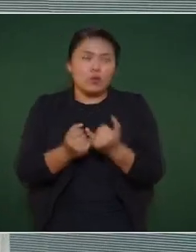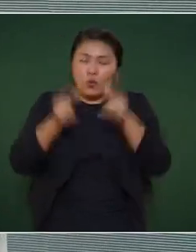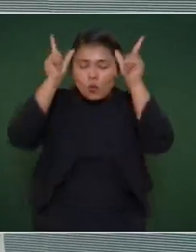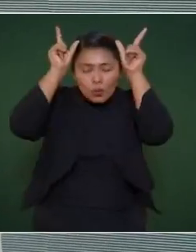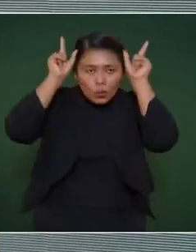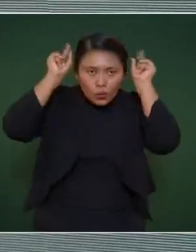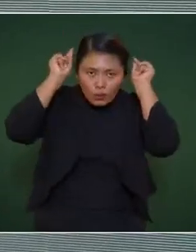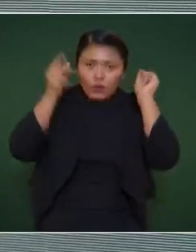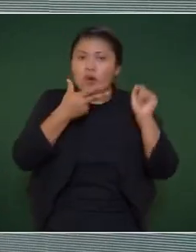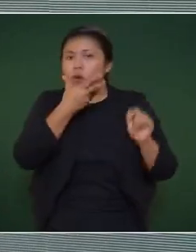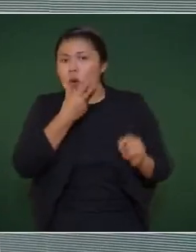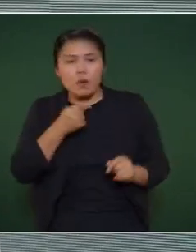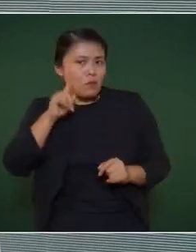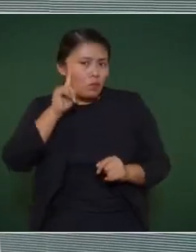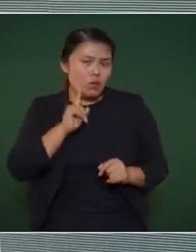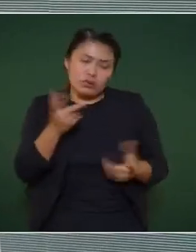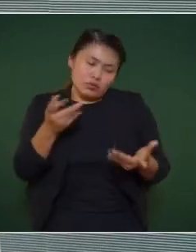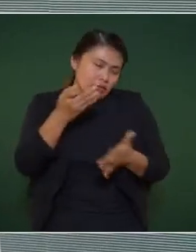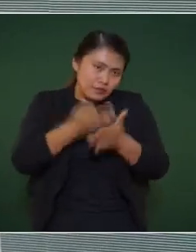enfermeros,